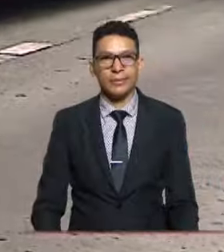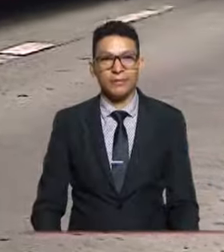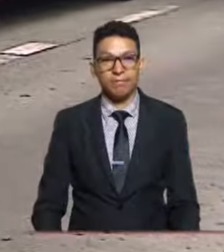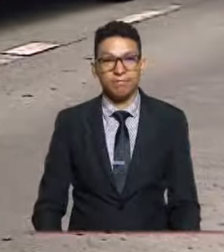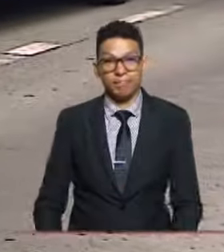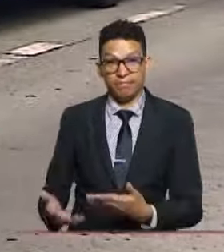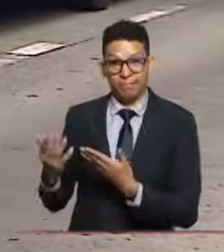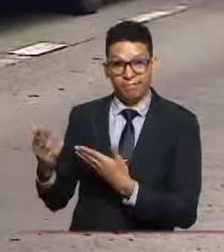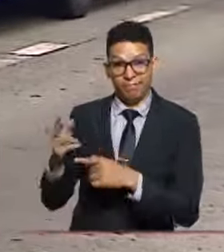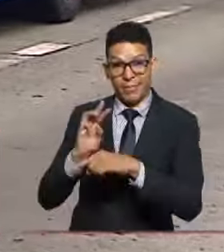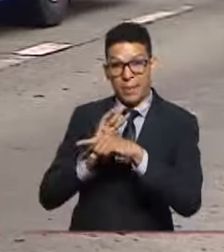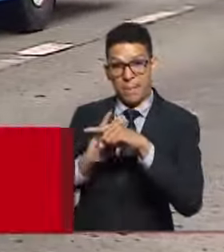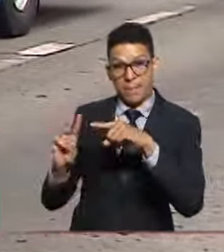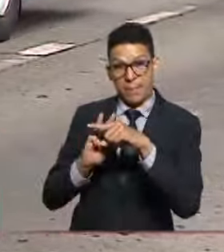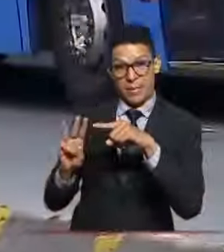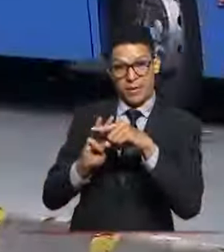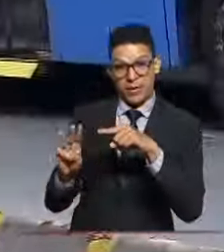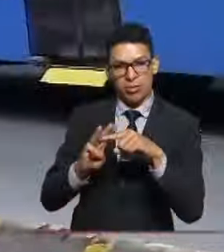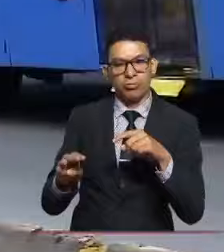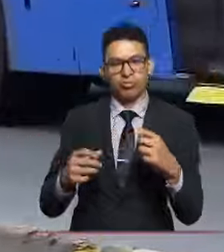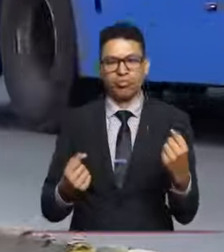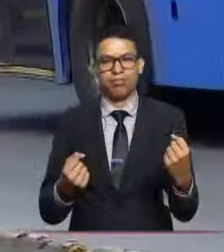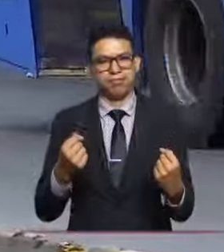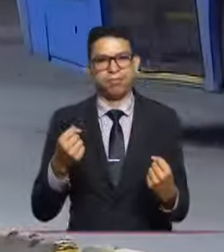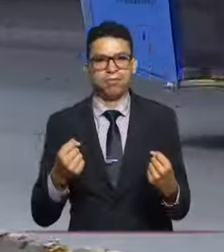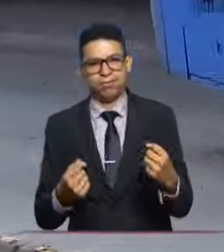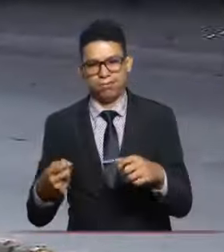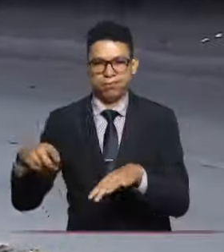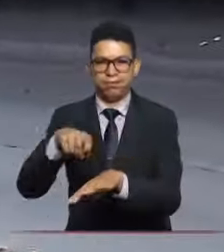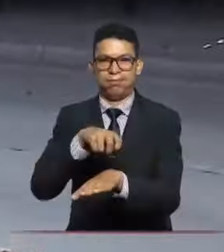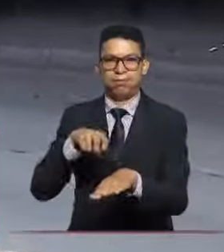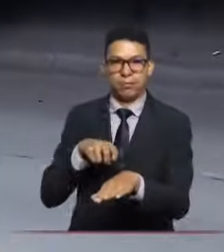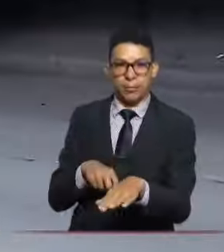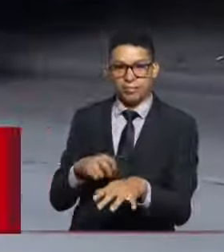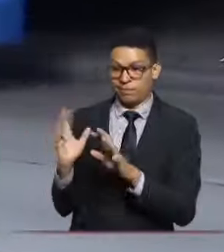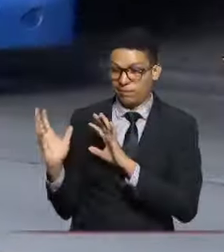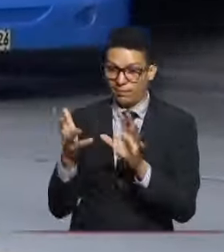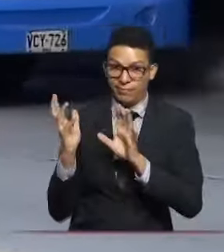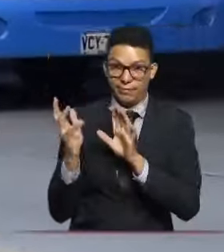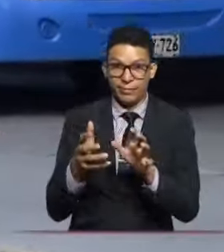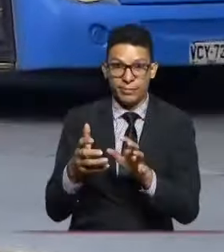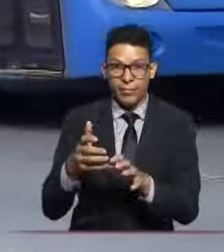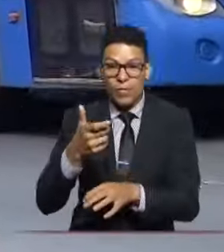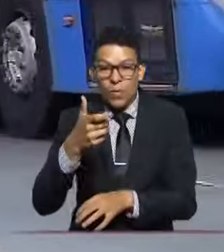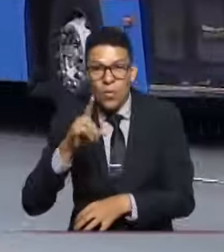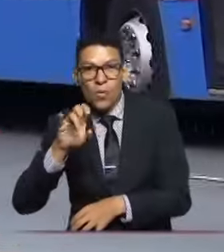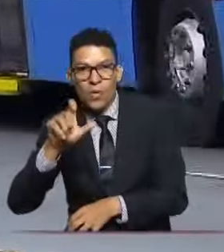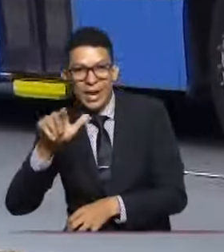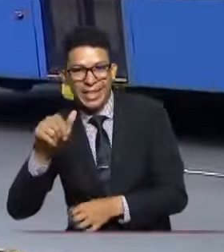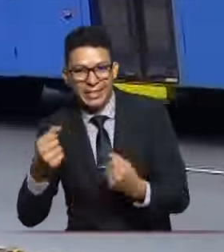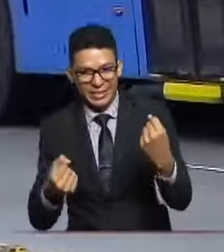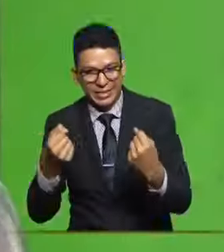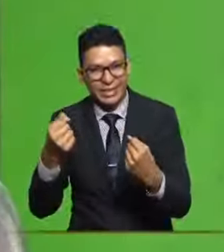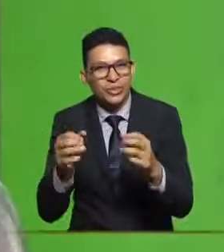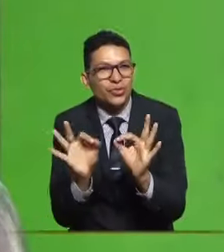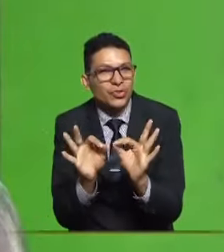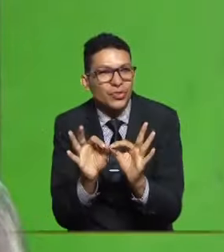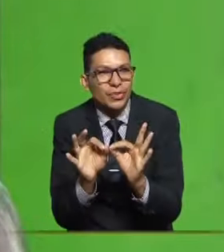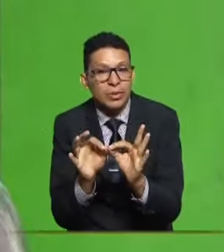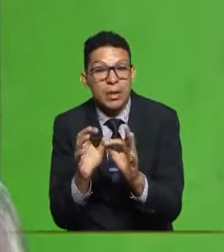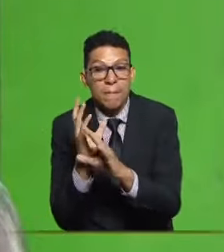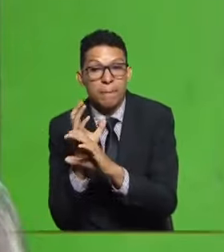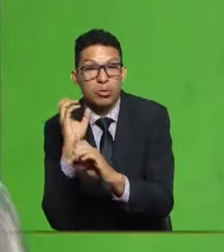Tener el MIO funcionando con rutas troncales que serán alimentadas con las gualas, los vehículos colectivos, el tren de cercanías e incluso el